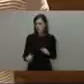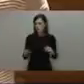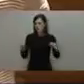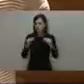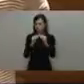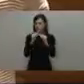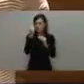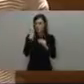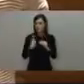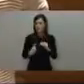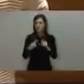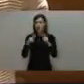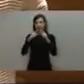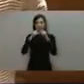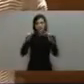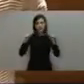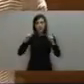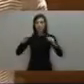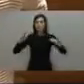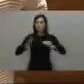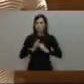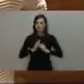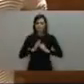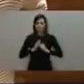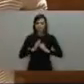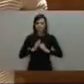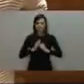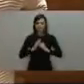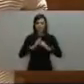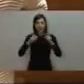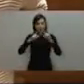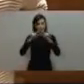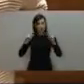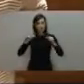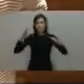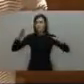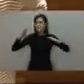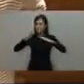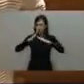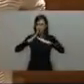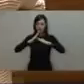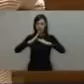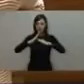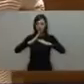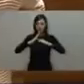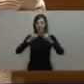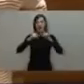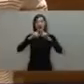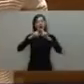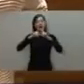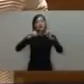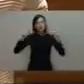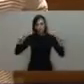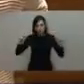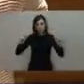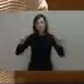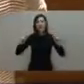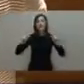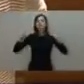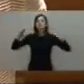Asturias está bloqueada, Asturias está parada, Asturias está